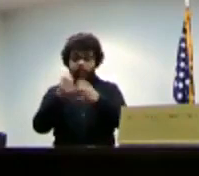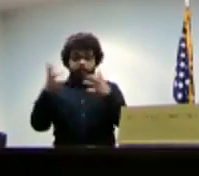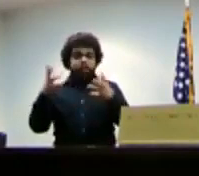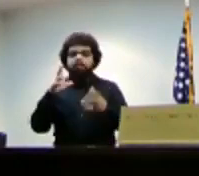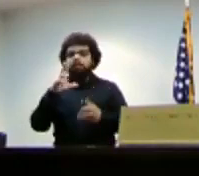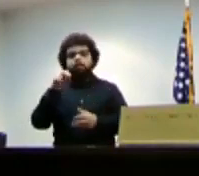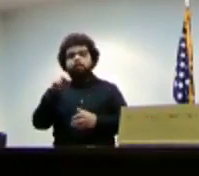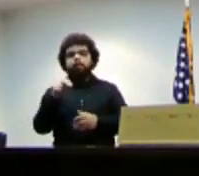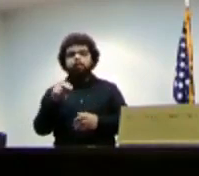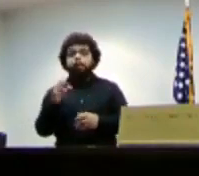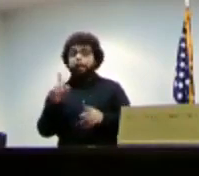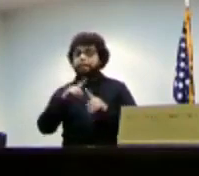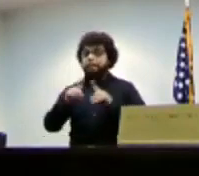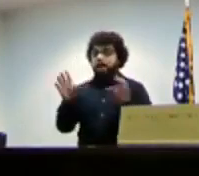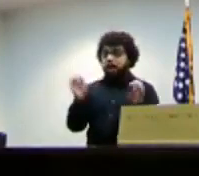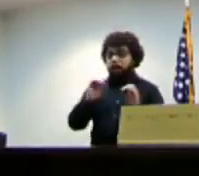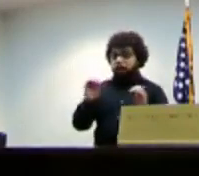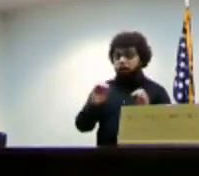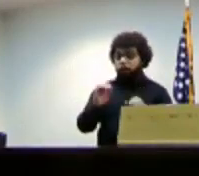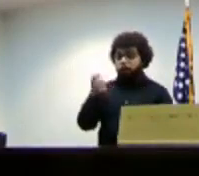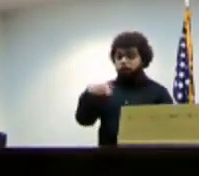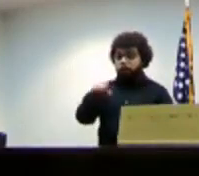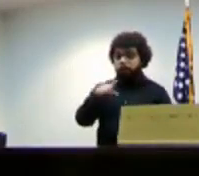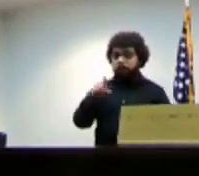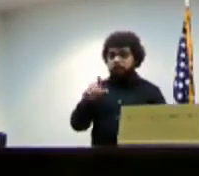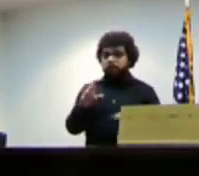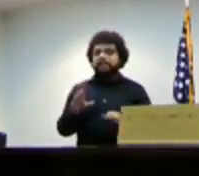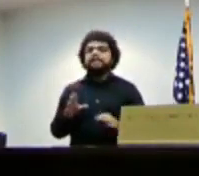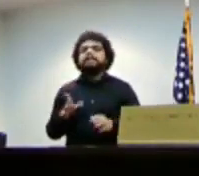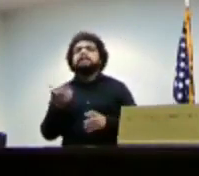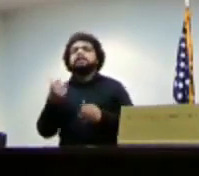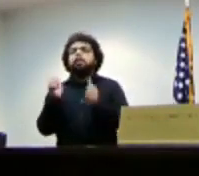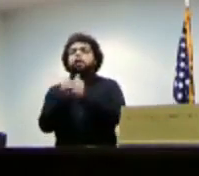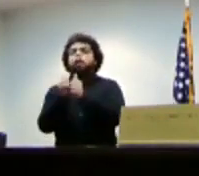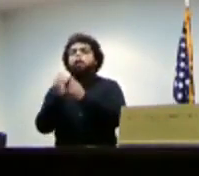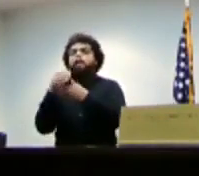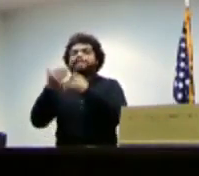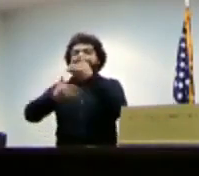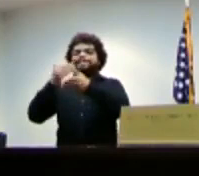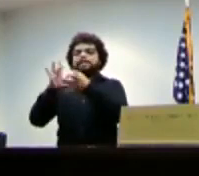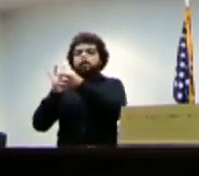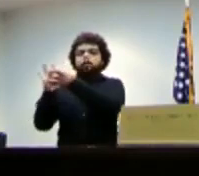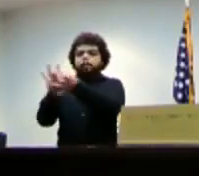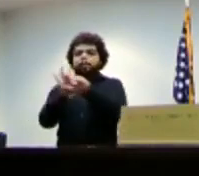María. Para ninguna. Bueno, en el caso del ciclo combinado de Aguirre, perdimos